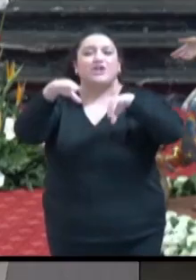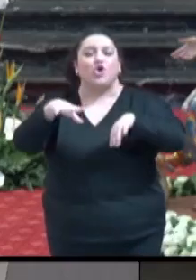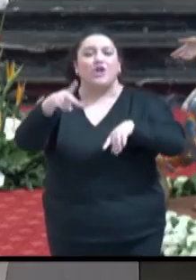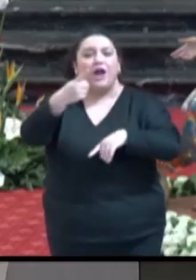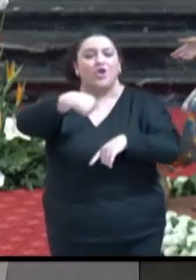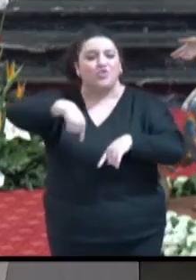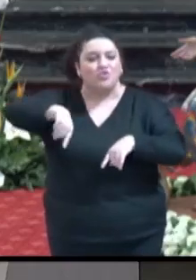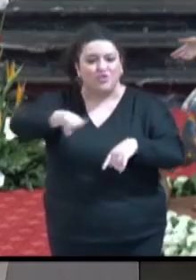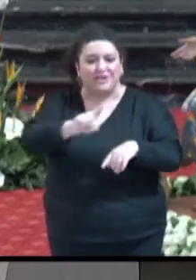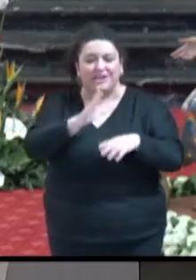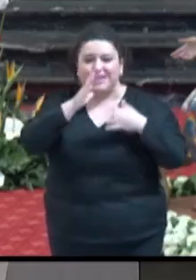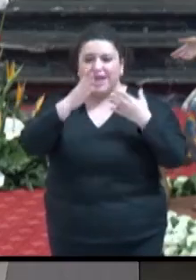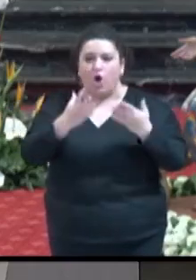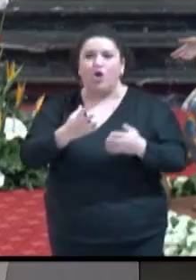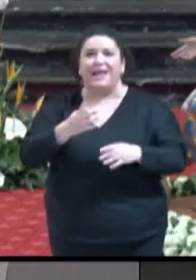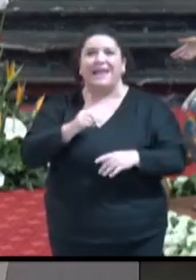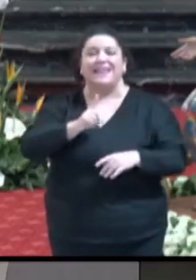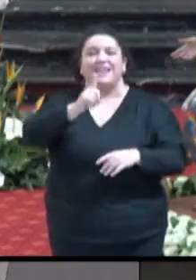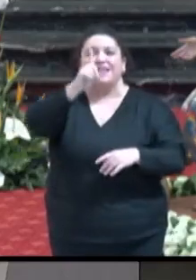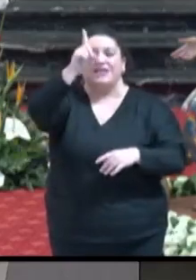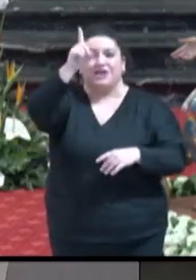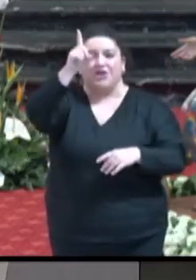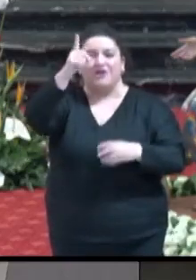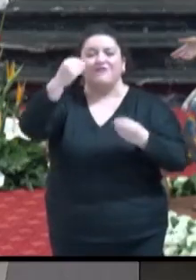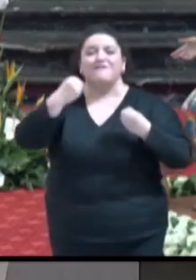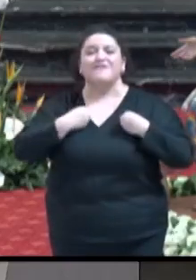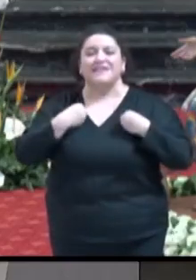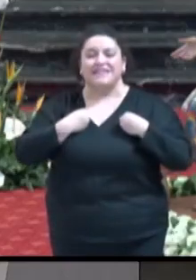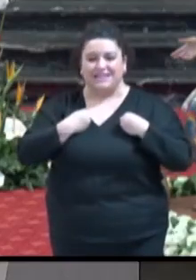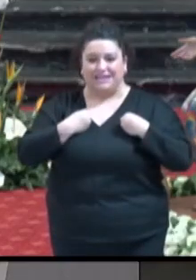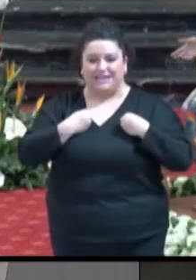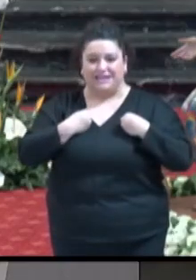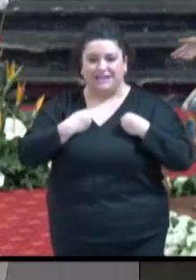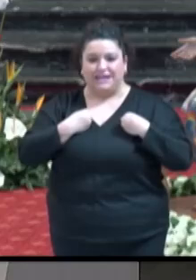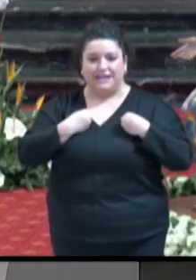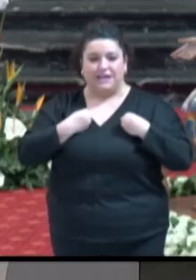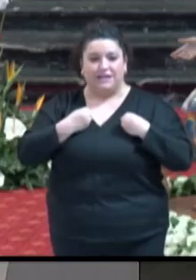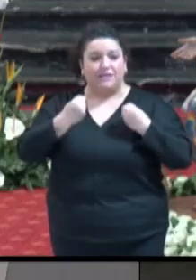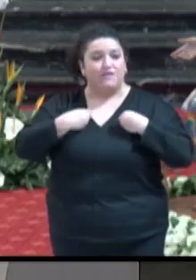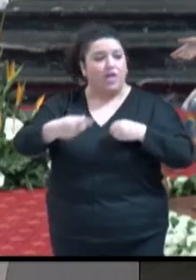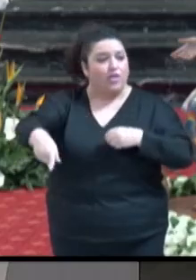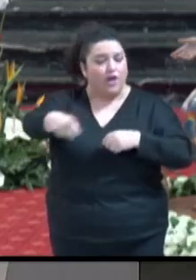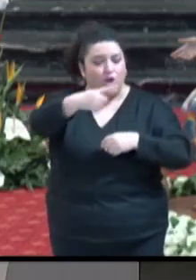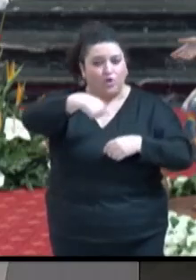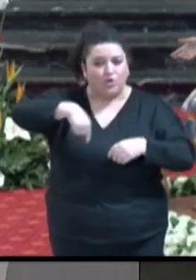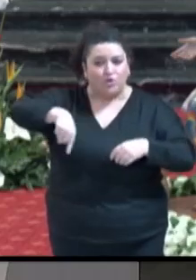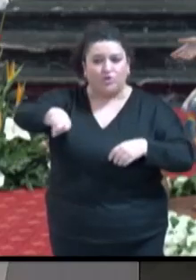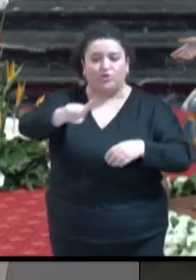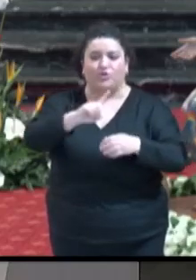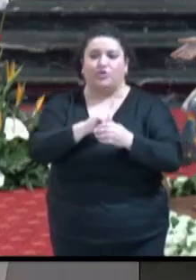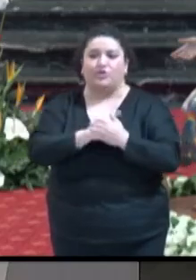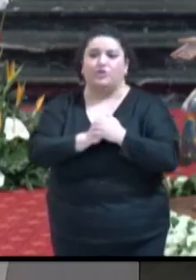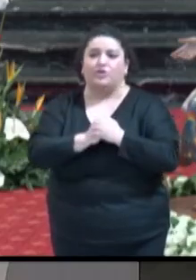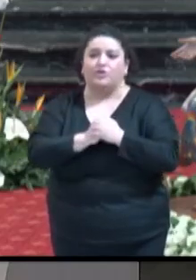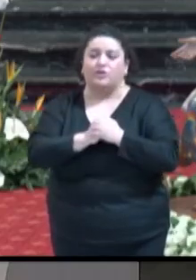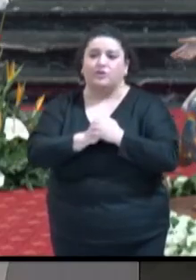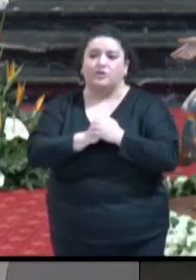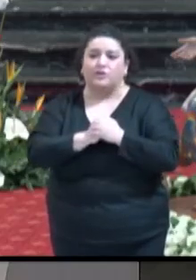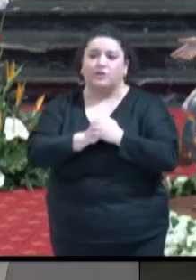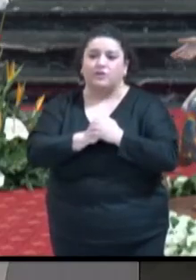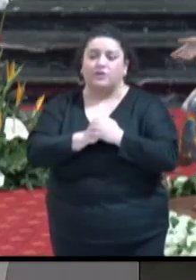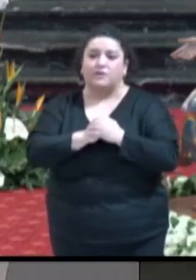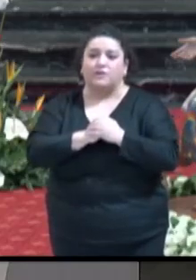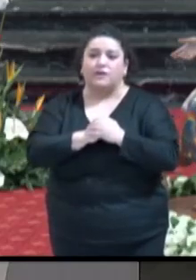nuestra es Dios y tira de todos nosotros en la divinización para